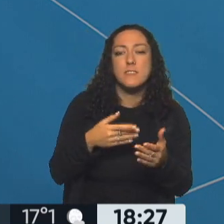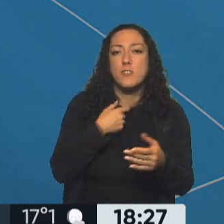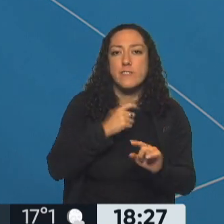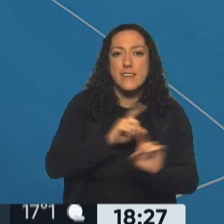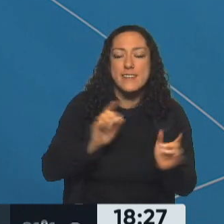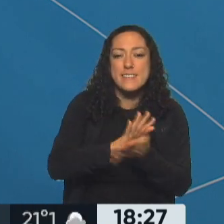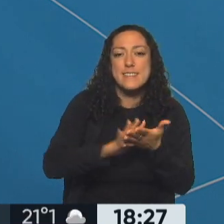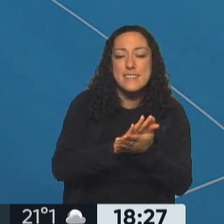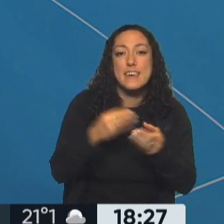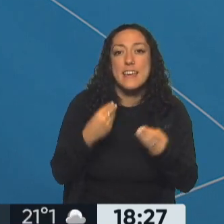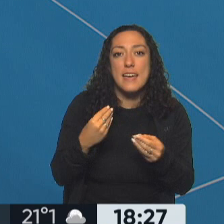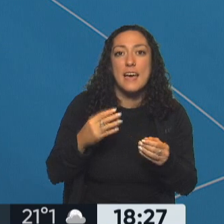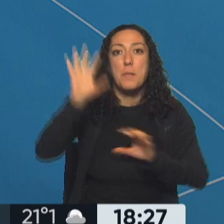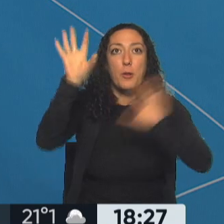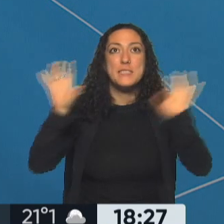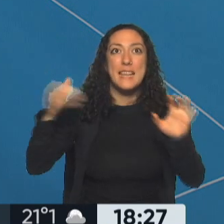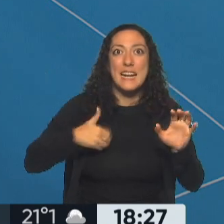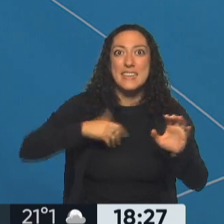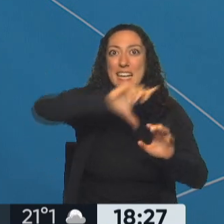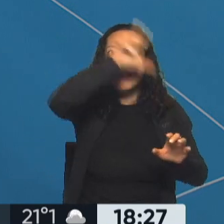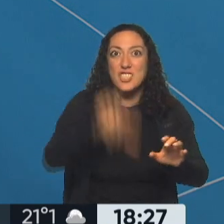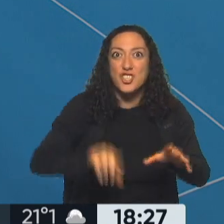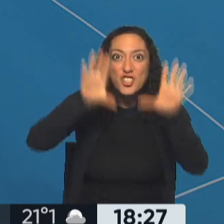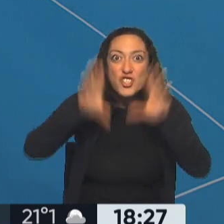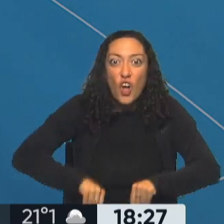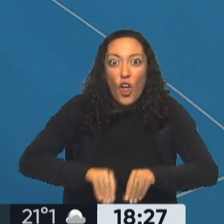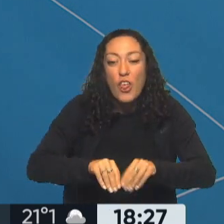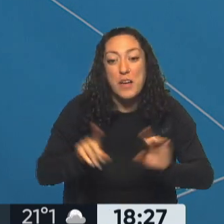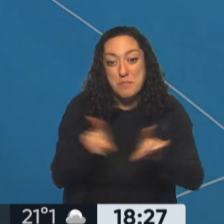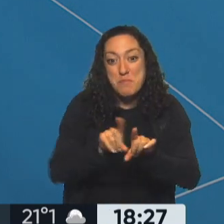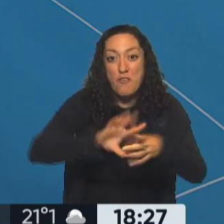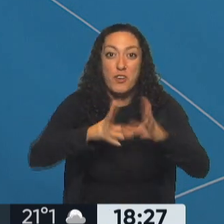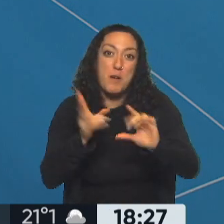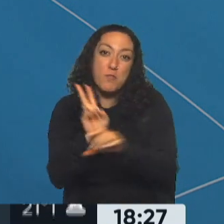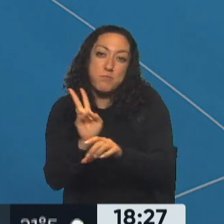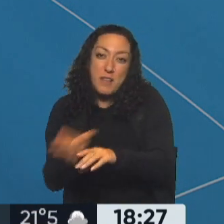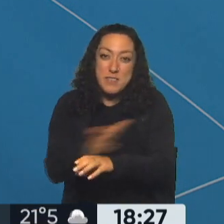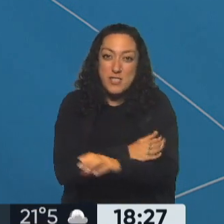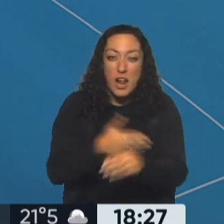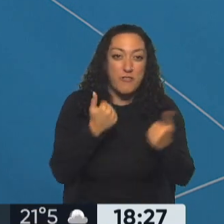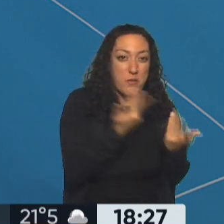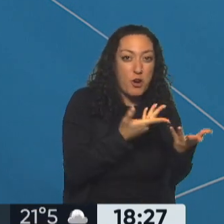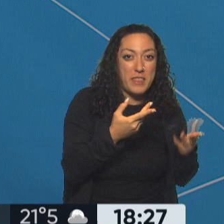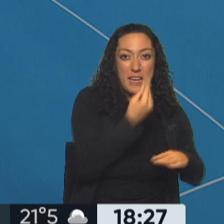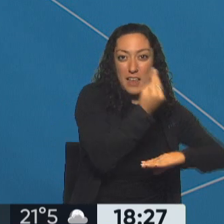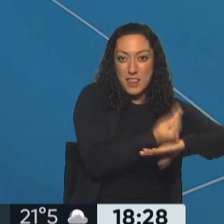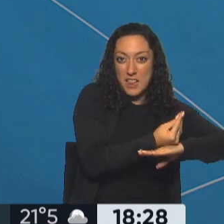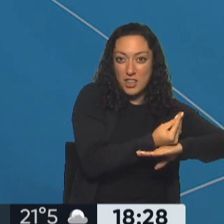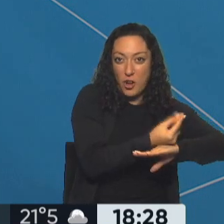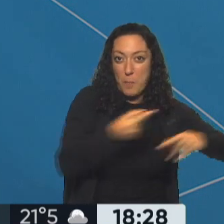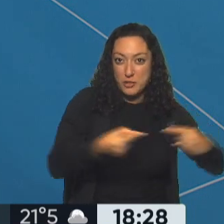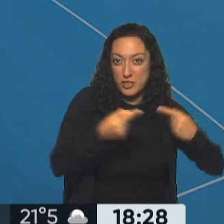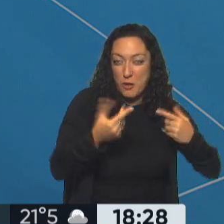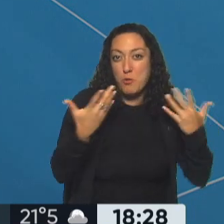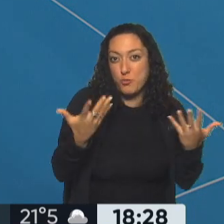todas las provincias argentinas, también resolviendo cautelarmente en favor de uno de los candidatos de la oposición, me